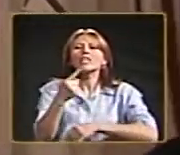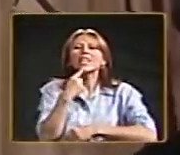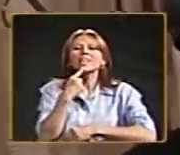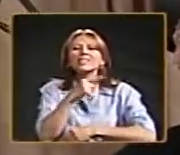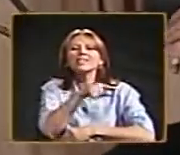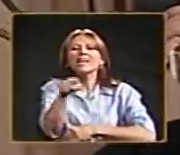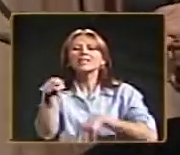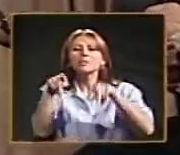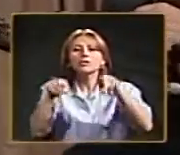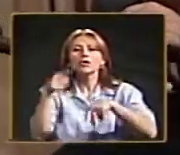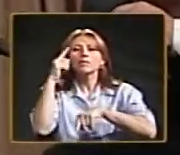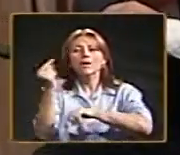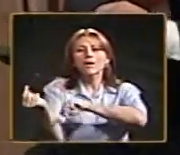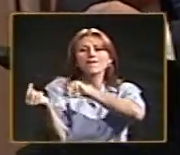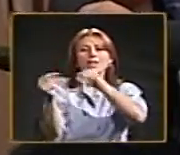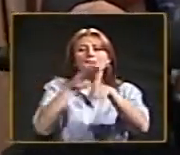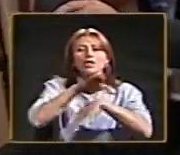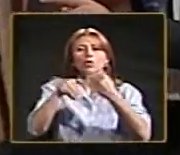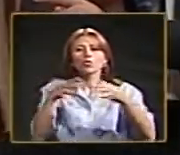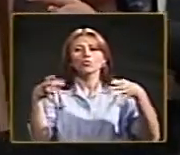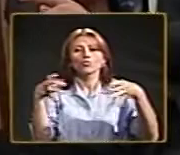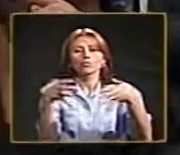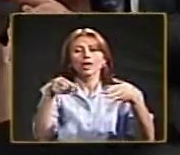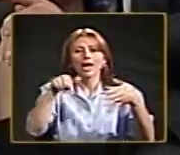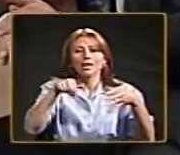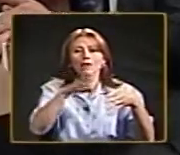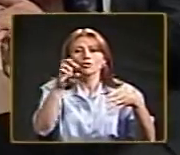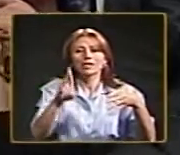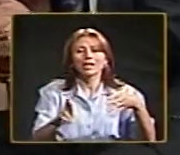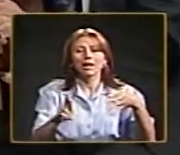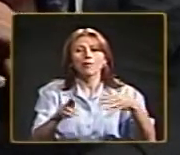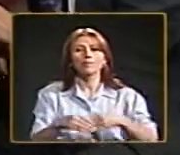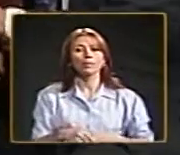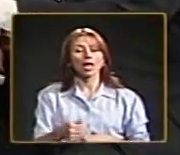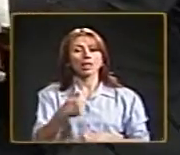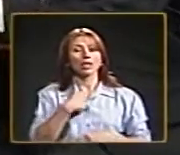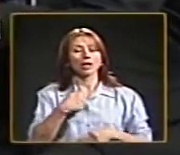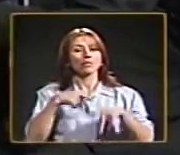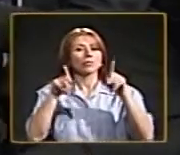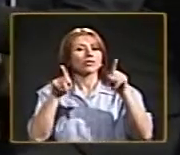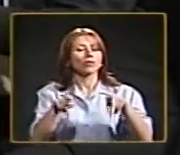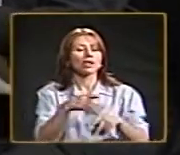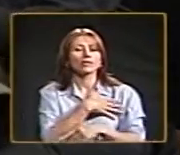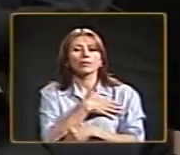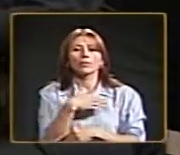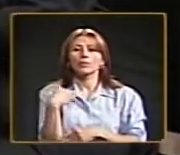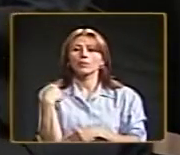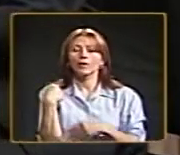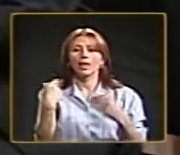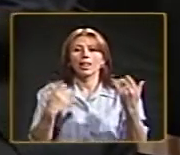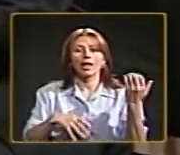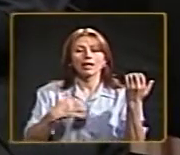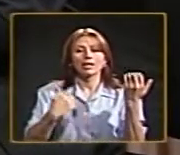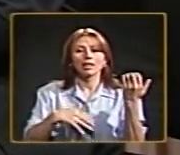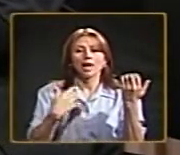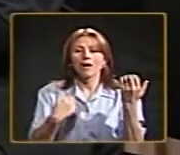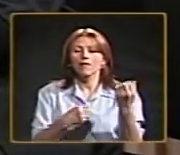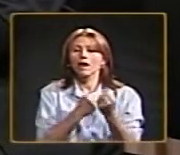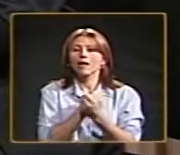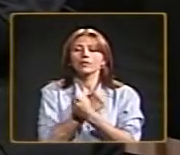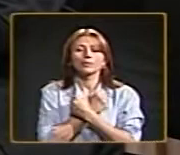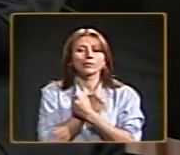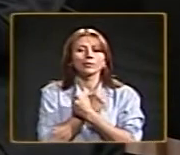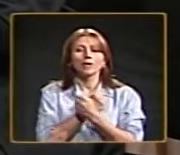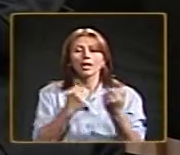Rica? Bueno, que tenemos un público fiel a la guitarra, amante de la guitarra, que tenemos un